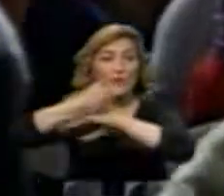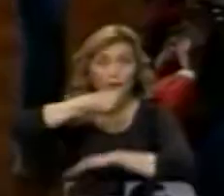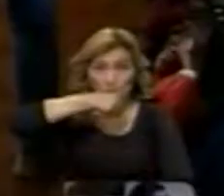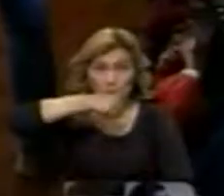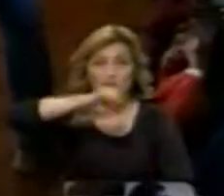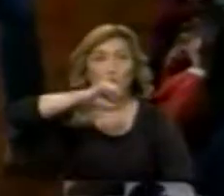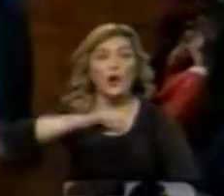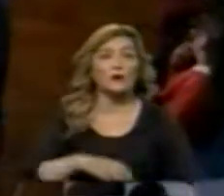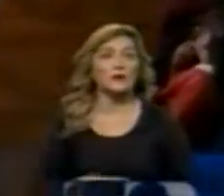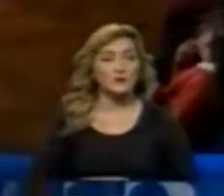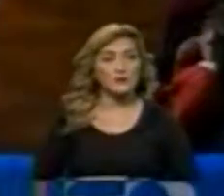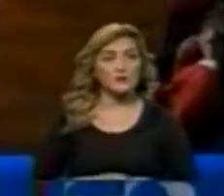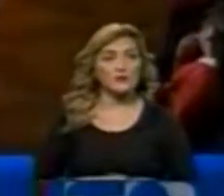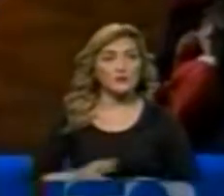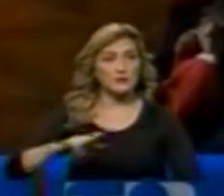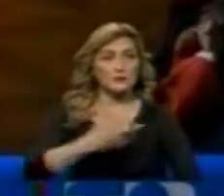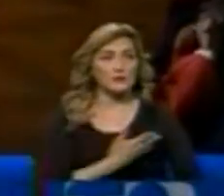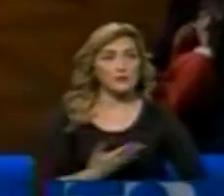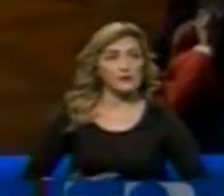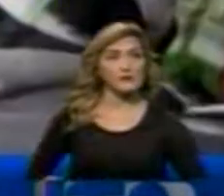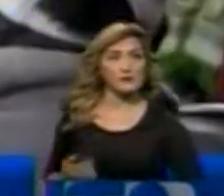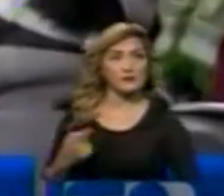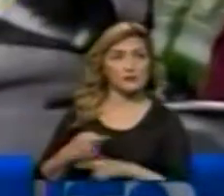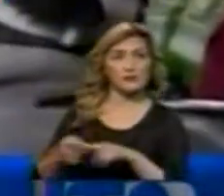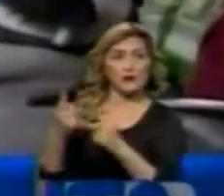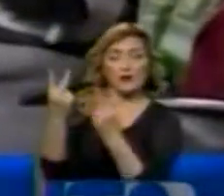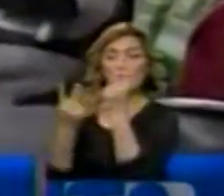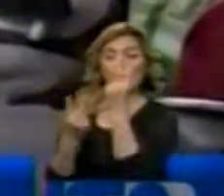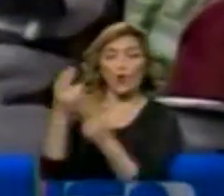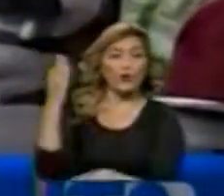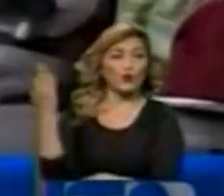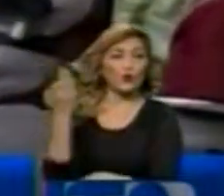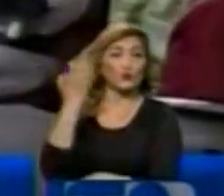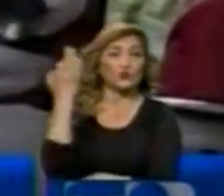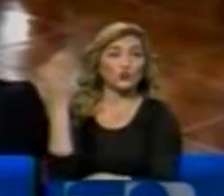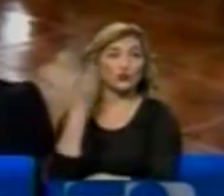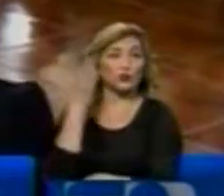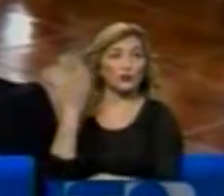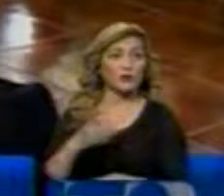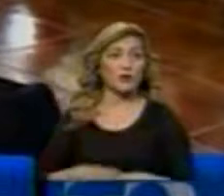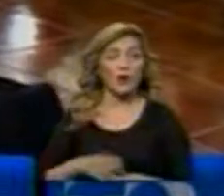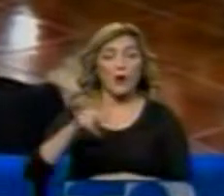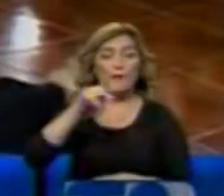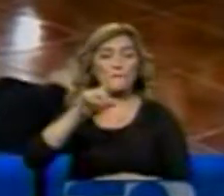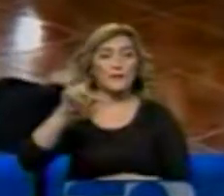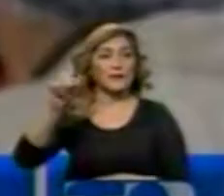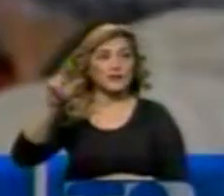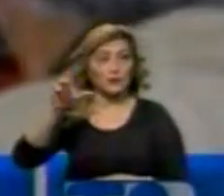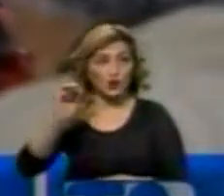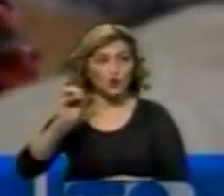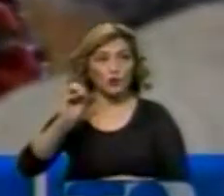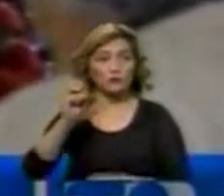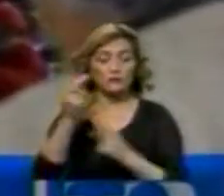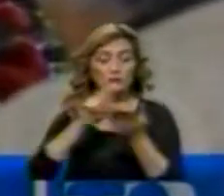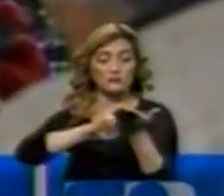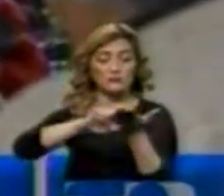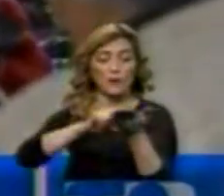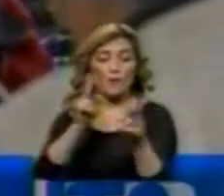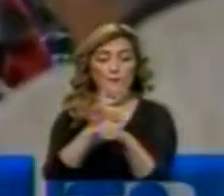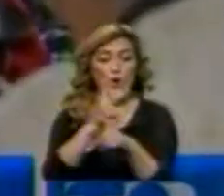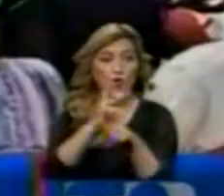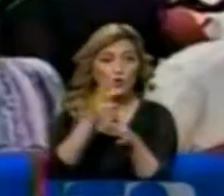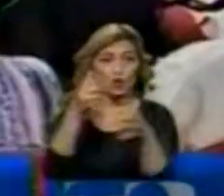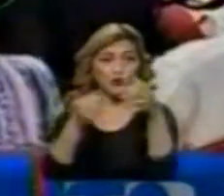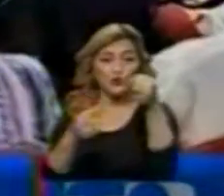de la República, Otto Sonnenholzner, visitó varias comunidades en Tungurahua. En San Andrés de Píllaro, por ejemplo, se reunió con productores de